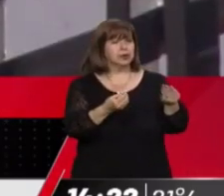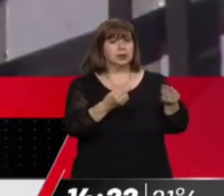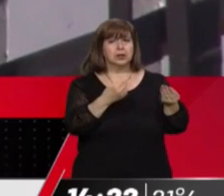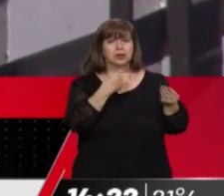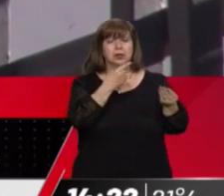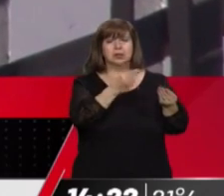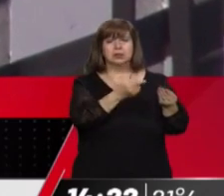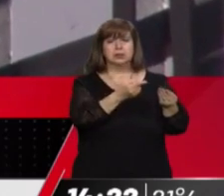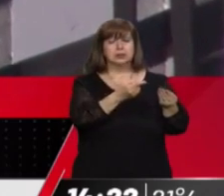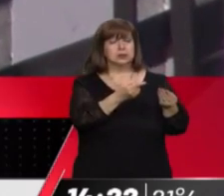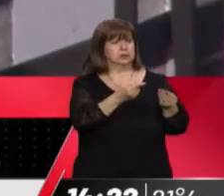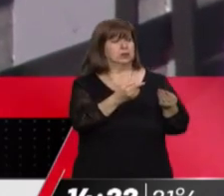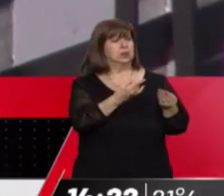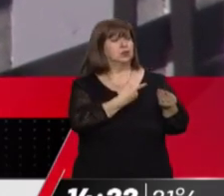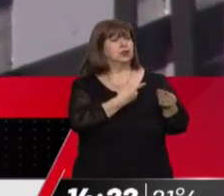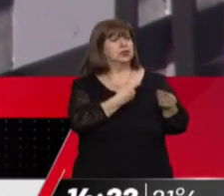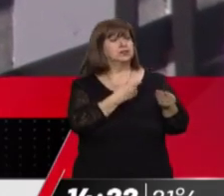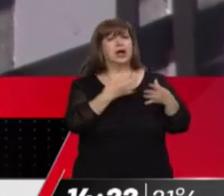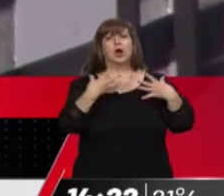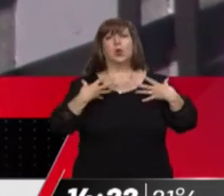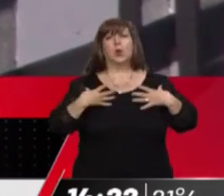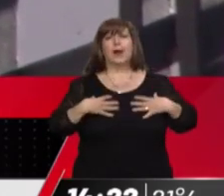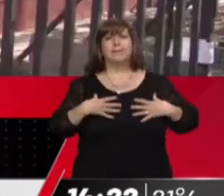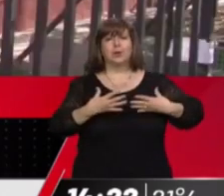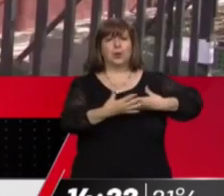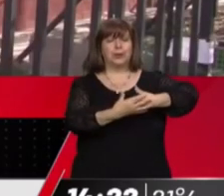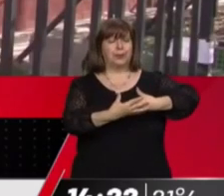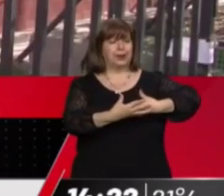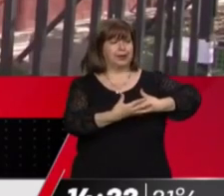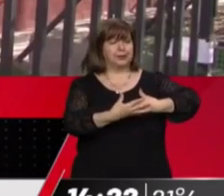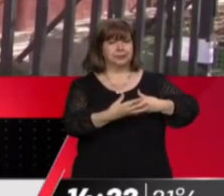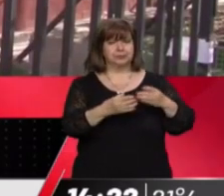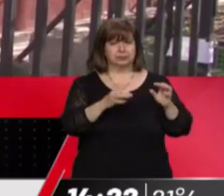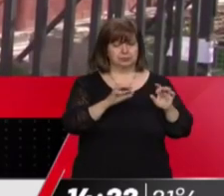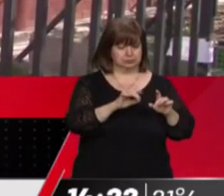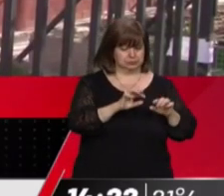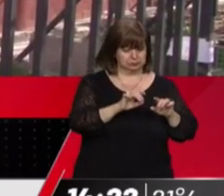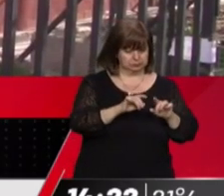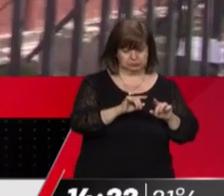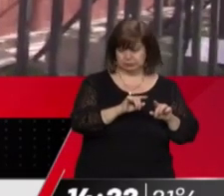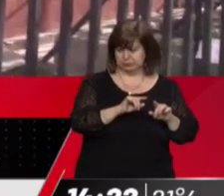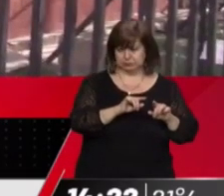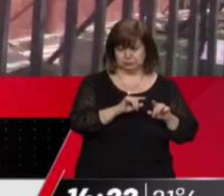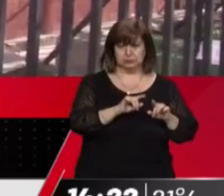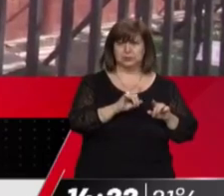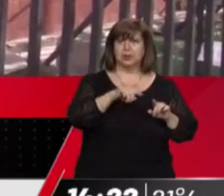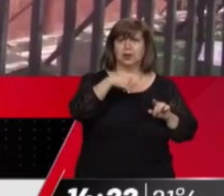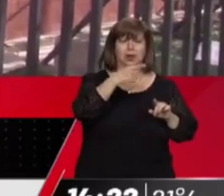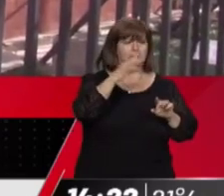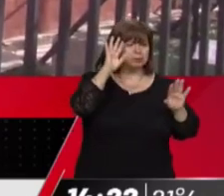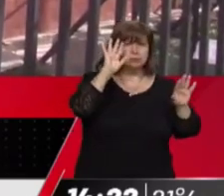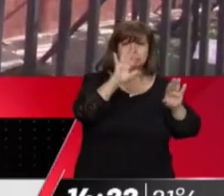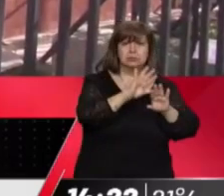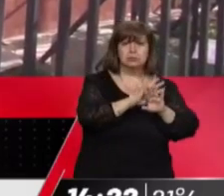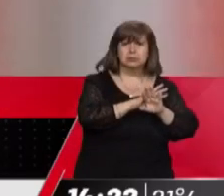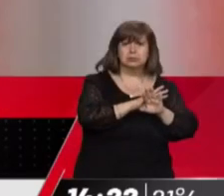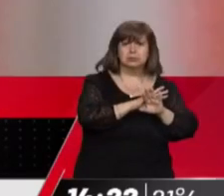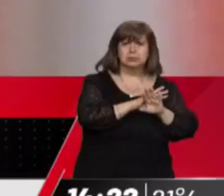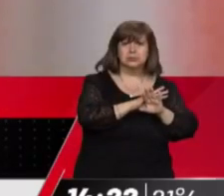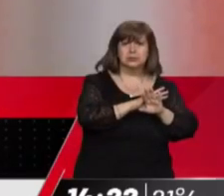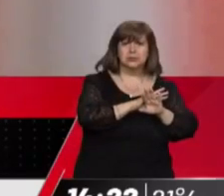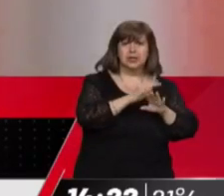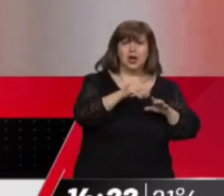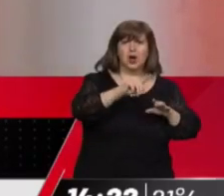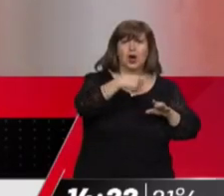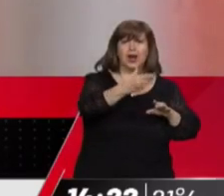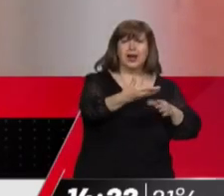error para que justamente lo cremara con los restos del cuerpo de un adulto. Bueno, este martes finalmente